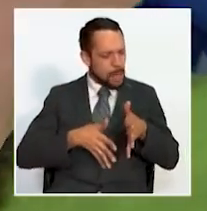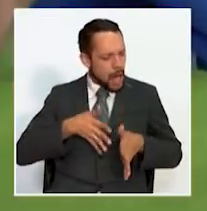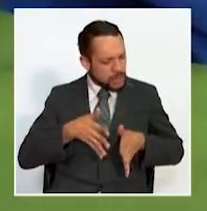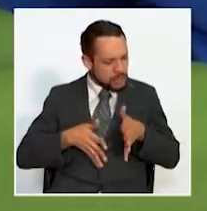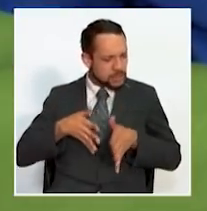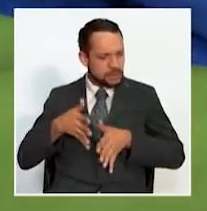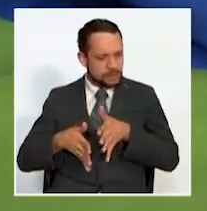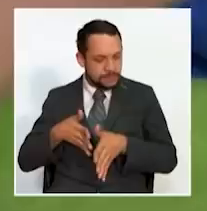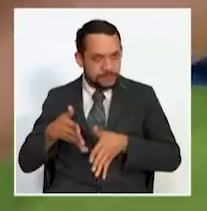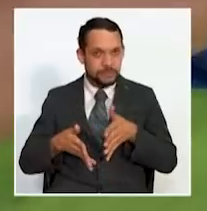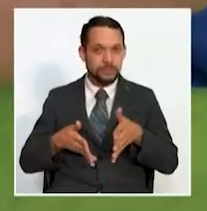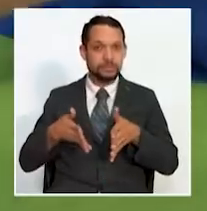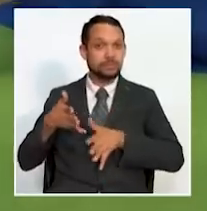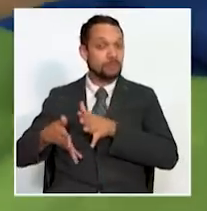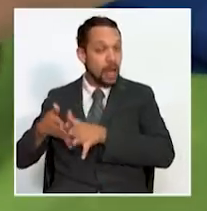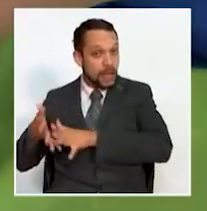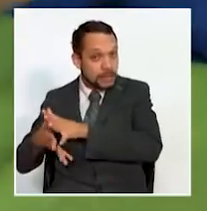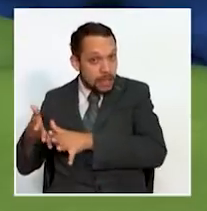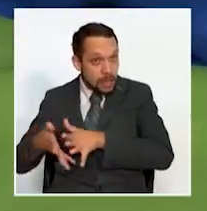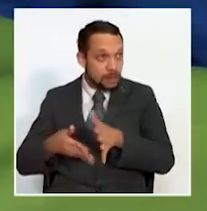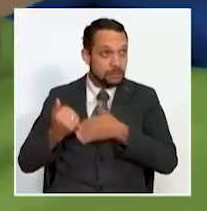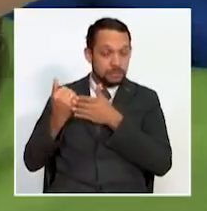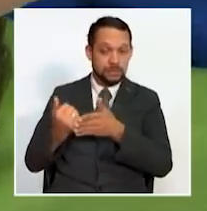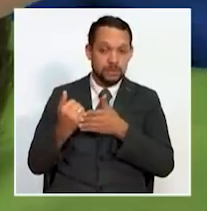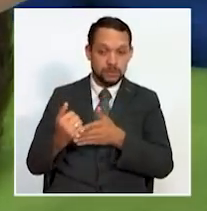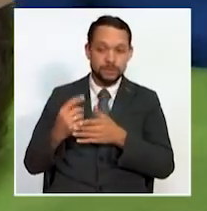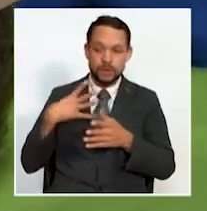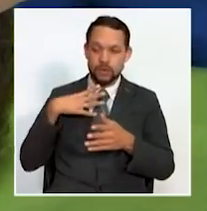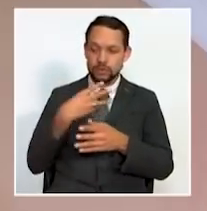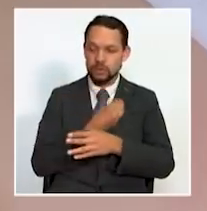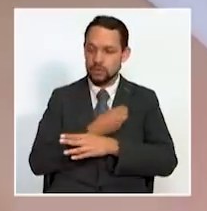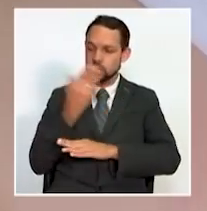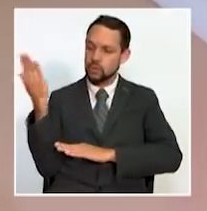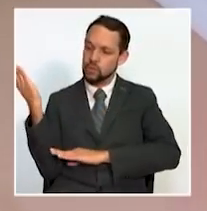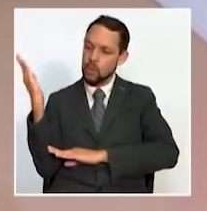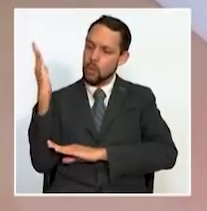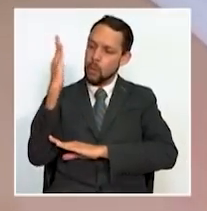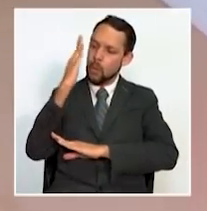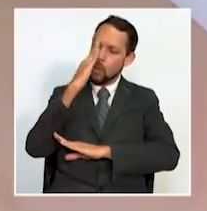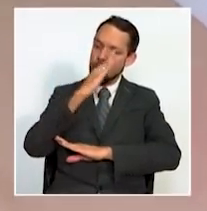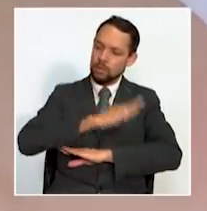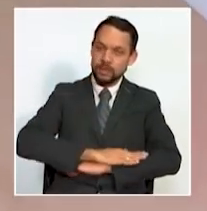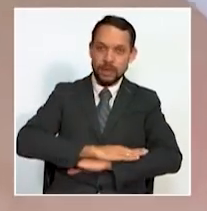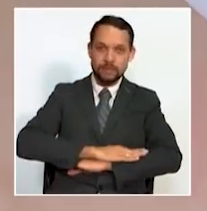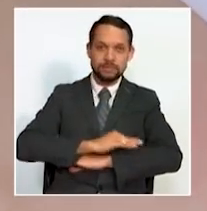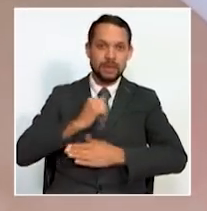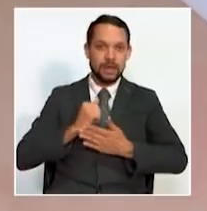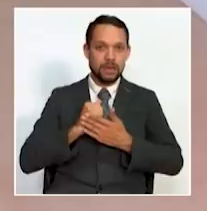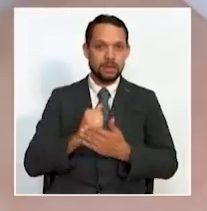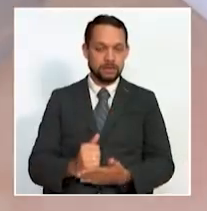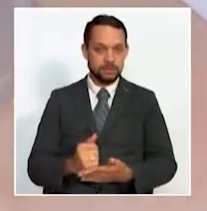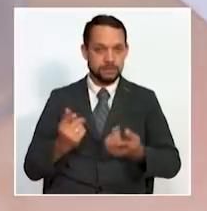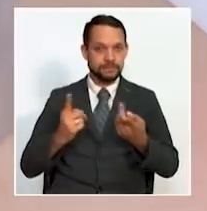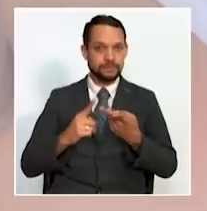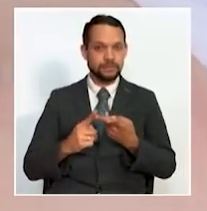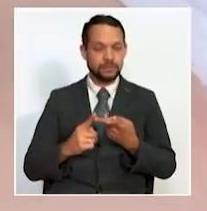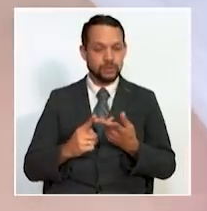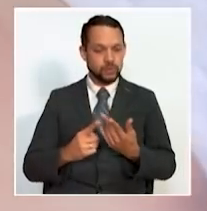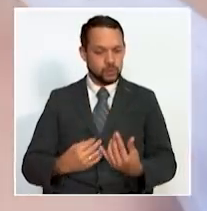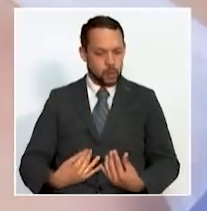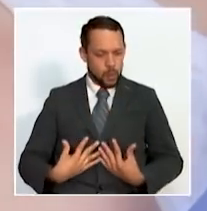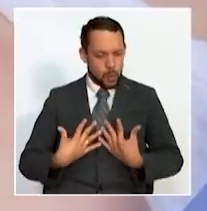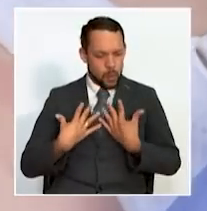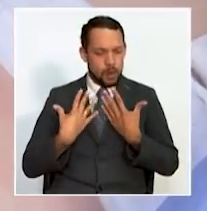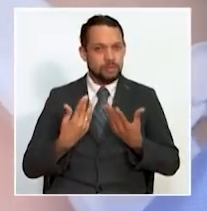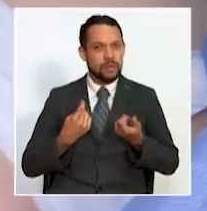importantes, la quiropraxia, que en el Día para tu Salud le hacemos a los pacientes, las ventosas, manejo del